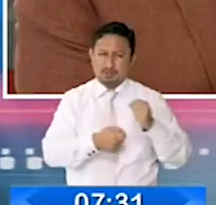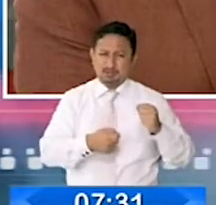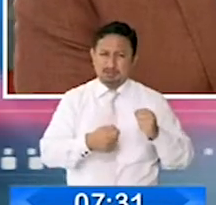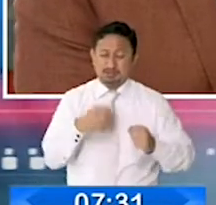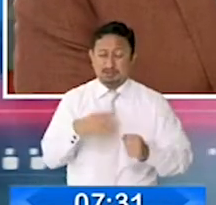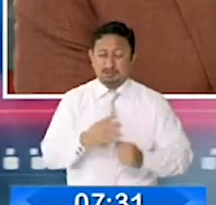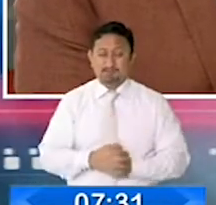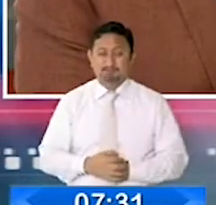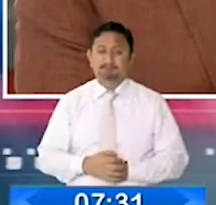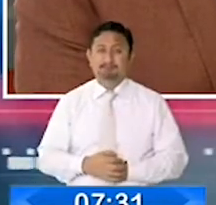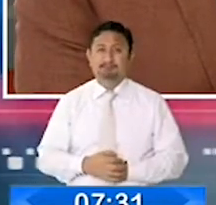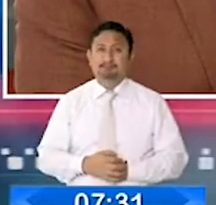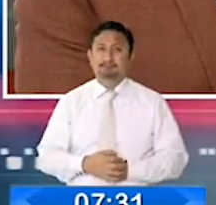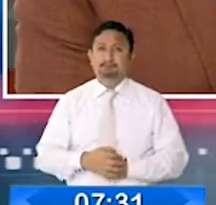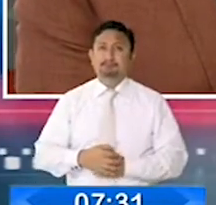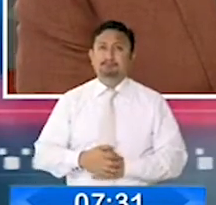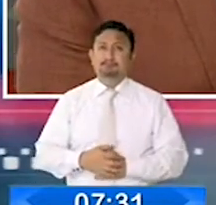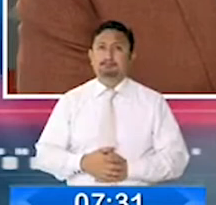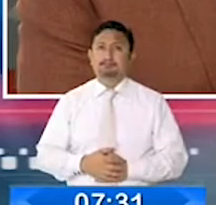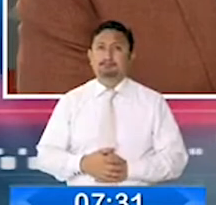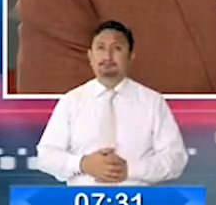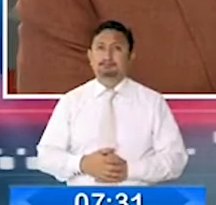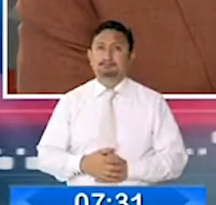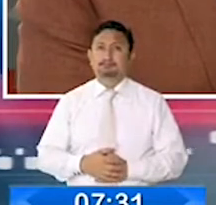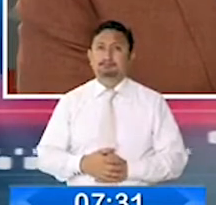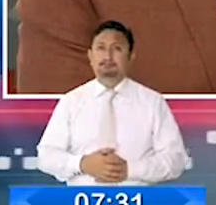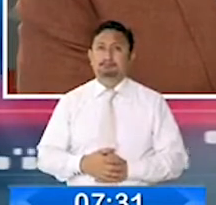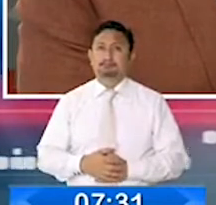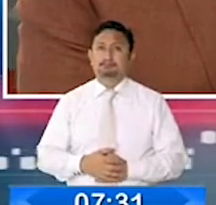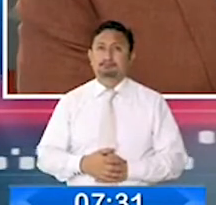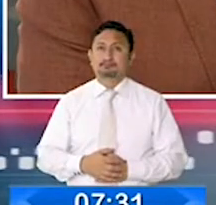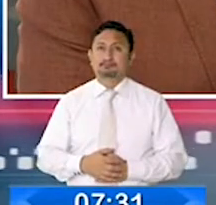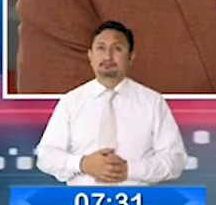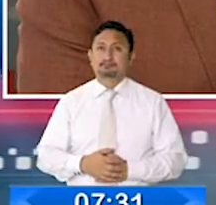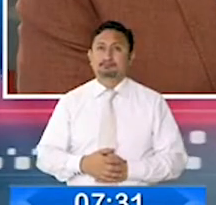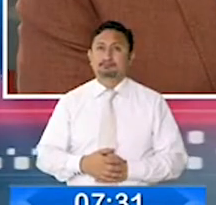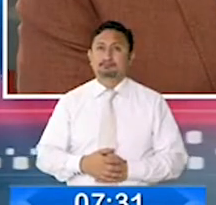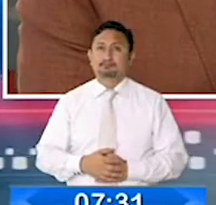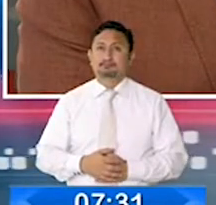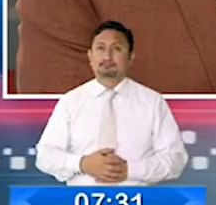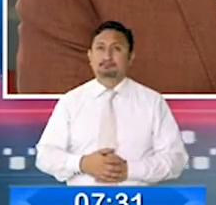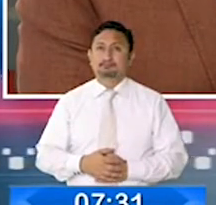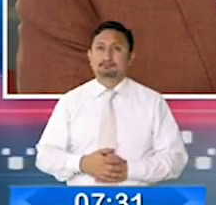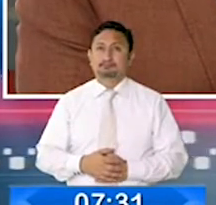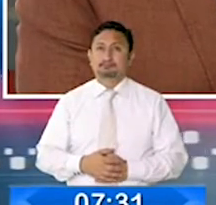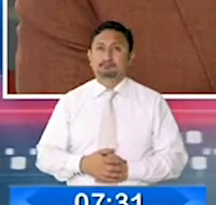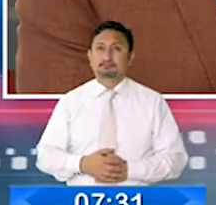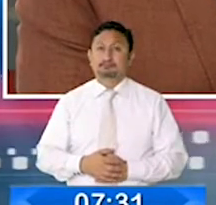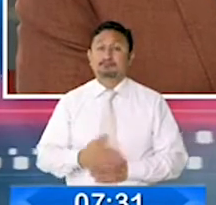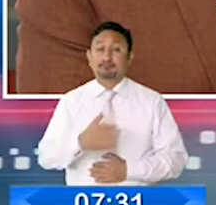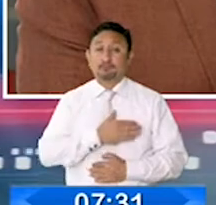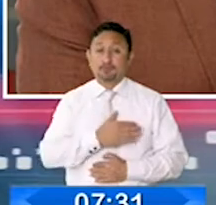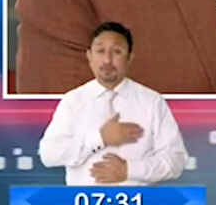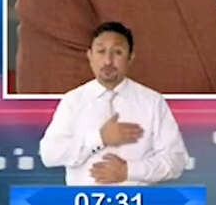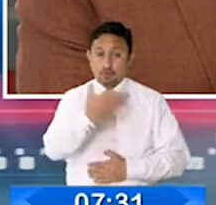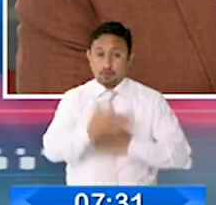país. No, yo creo que más allá de juez, porque ya no estoy conociendo ningún caso concreto como presidente de la Corte